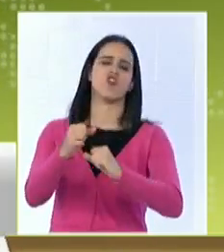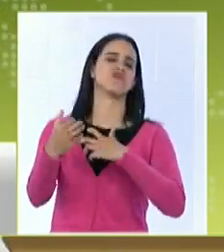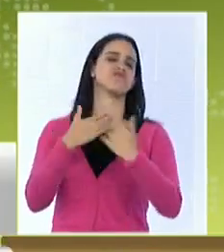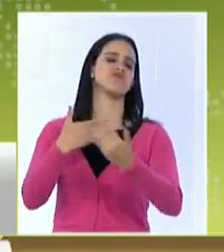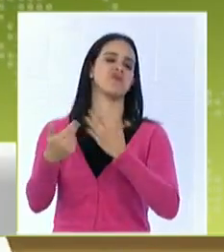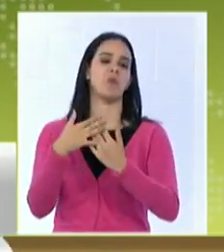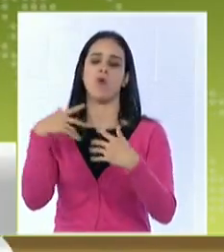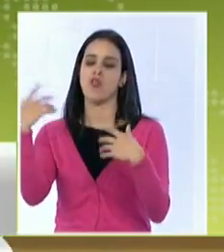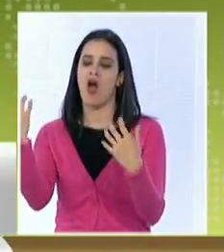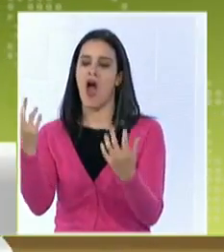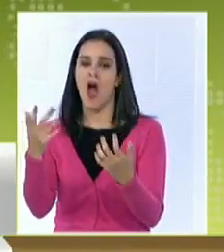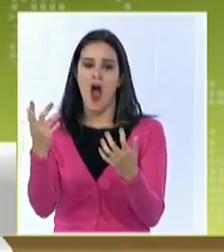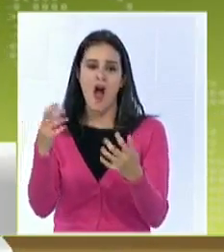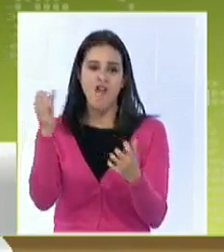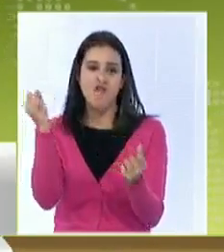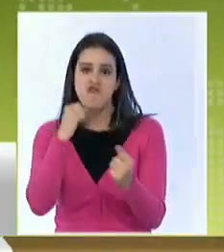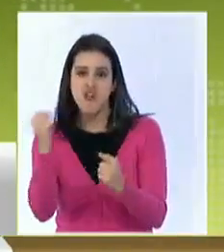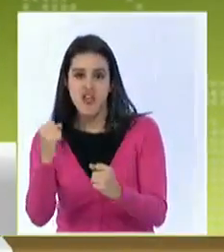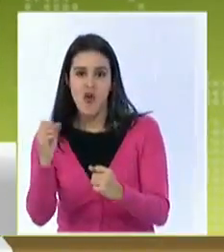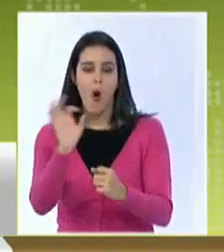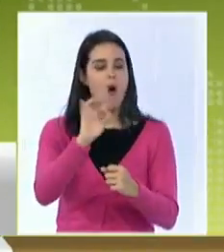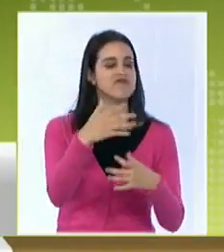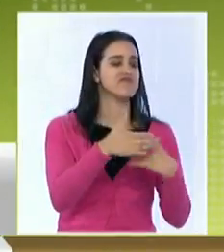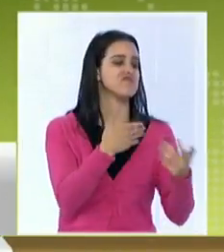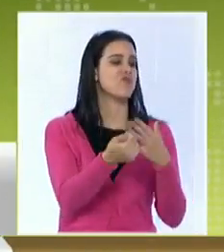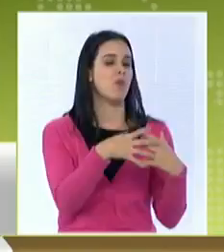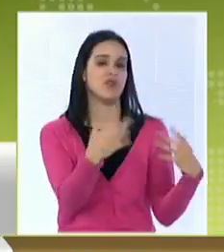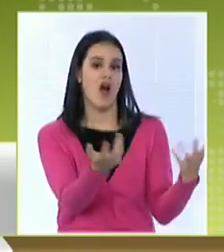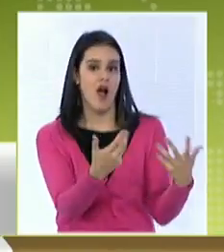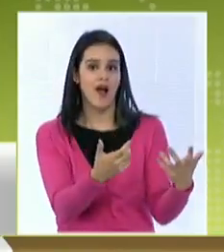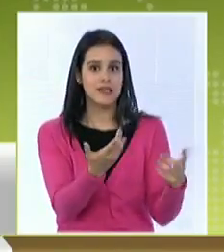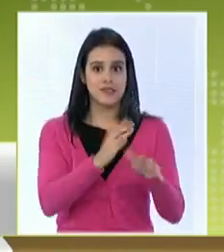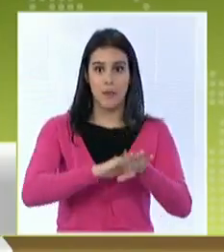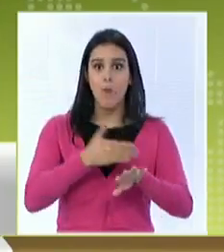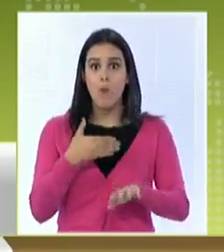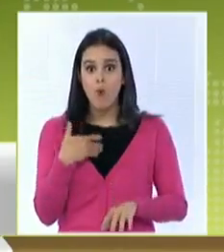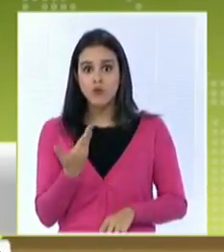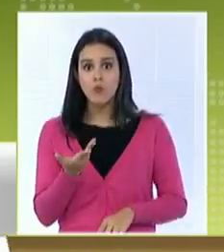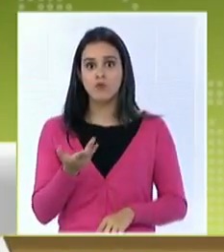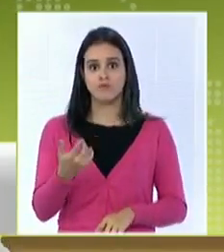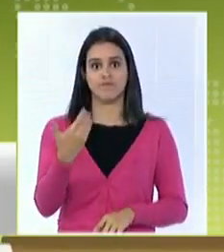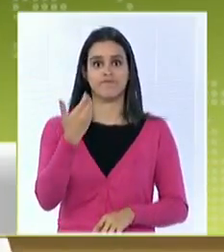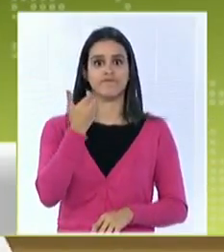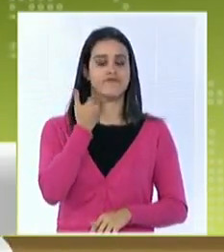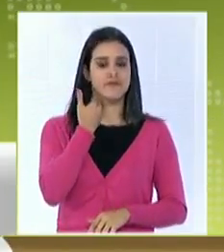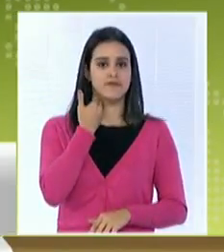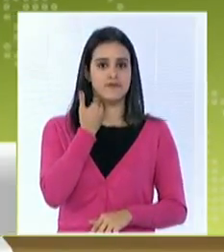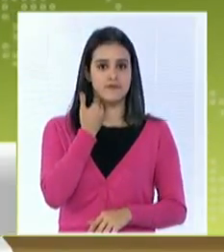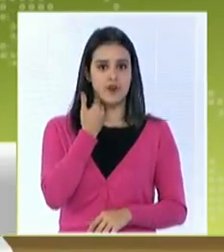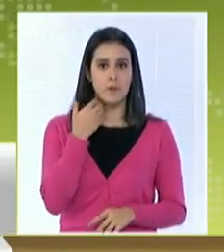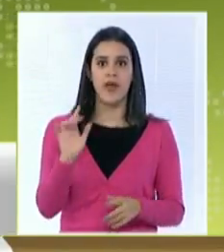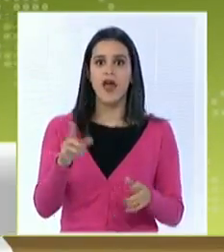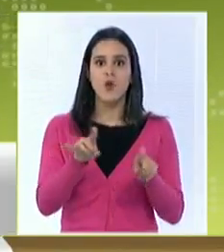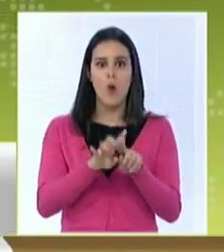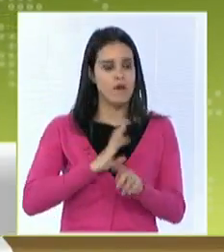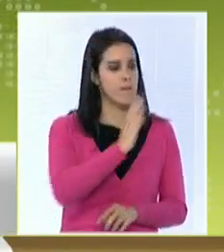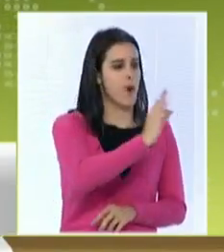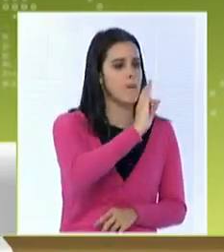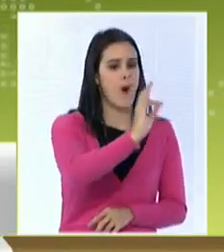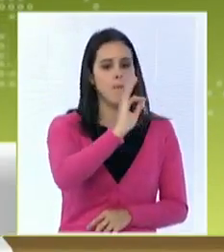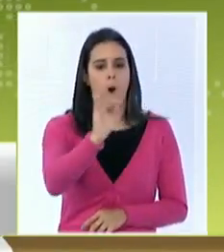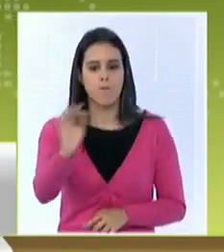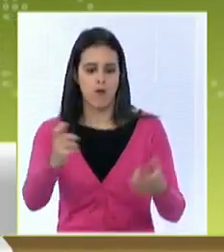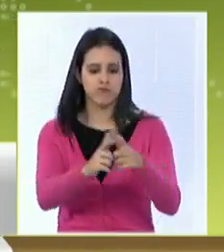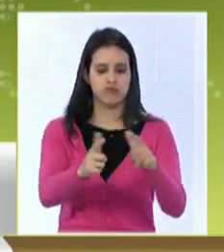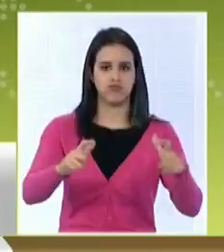después de cocinados, los alimentos pudieran ser potencialmente riesgosos y generar una posible epidemia en la familia